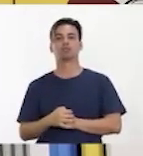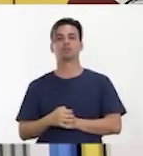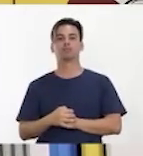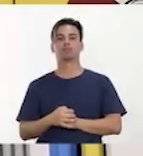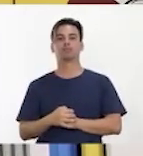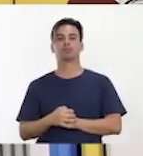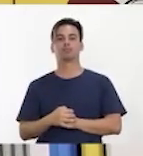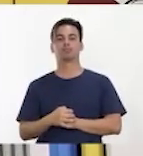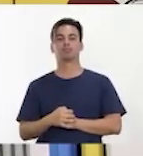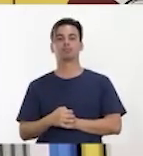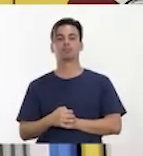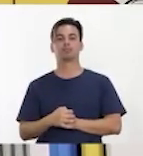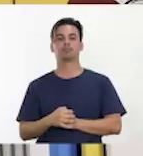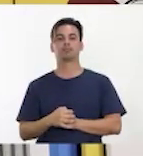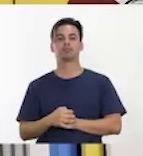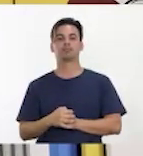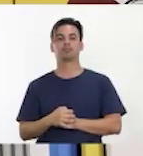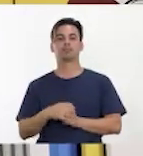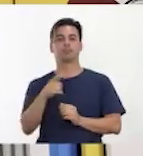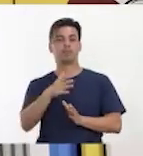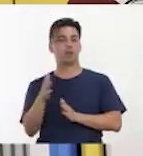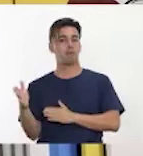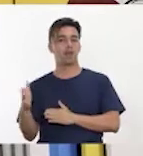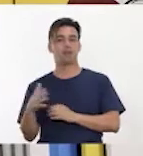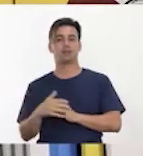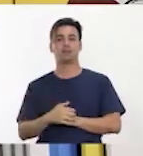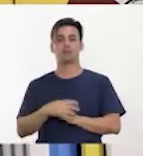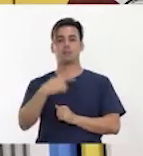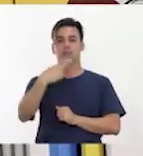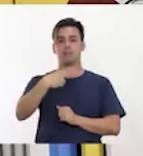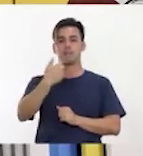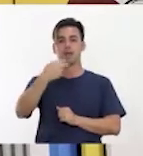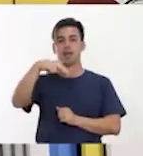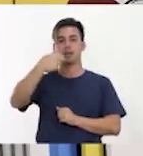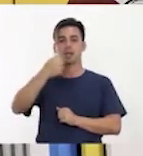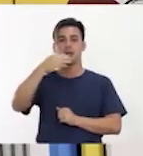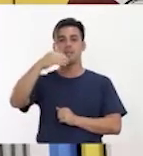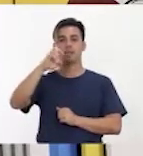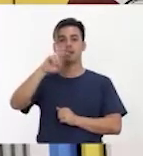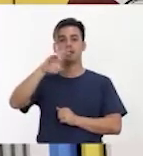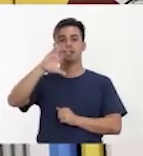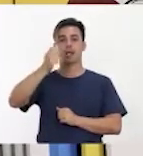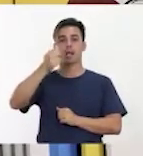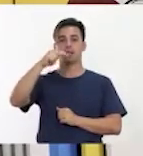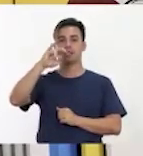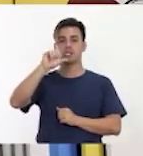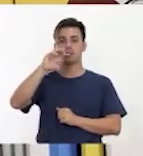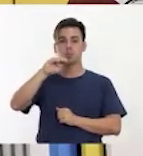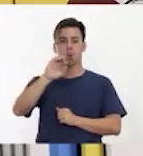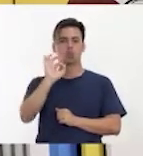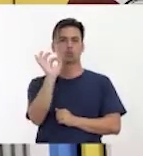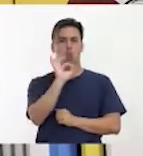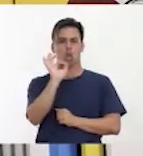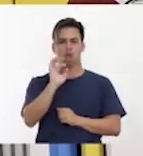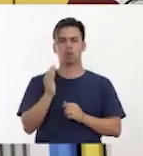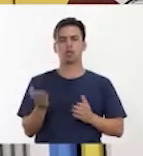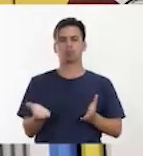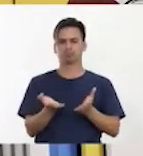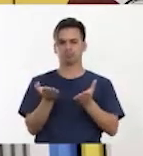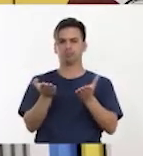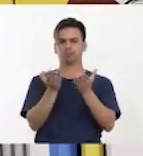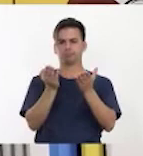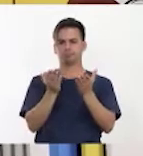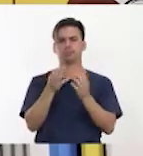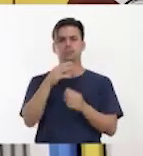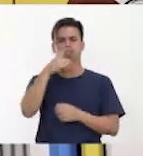concreción de esta unidad. Y por otra parte, el panamericanismo ha continuado desarrollándose en